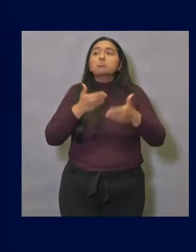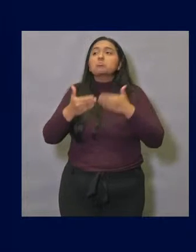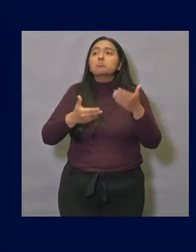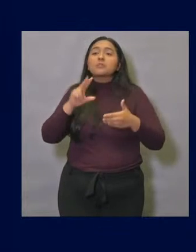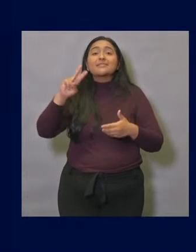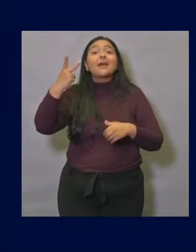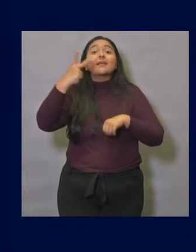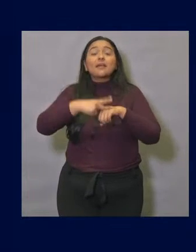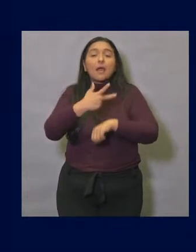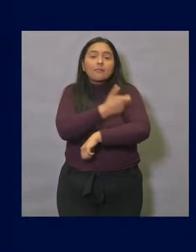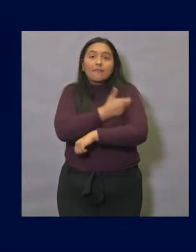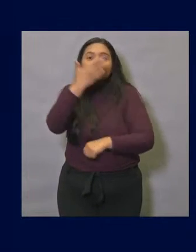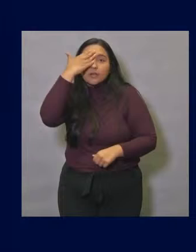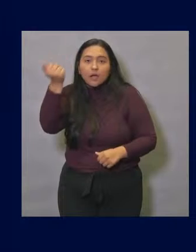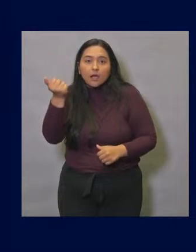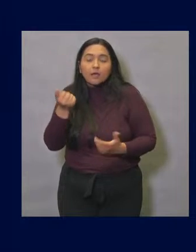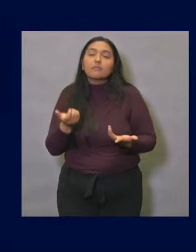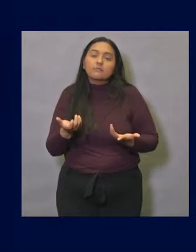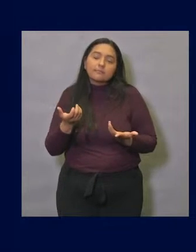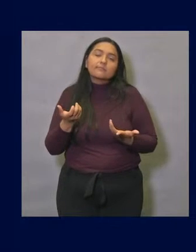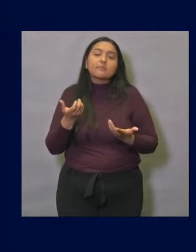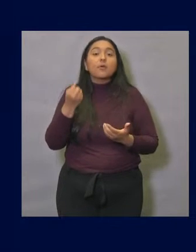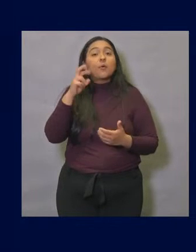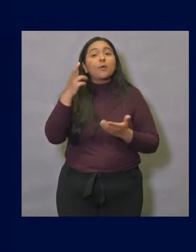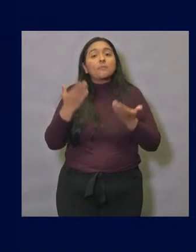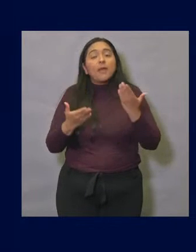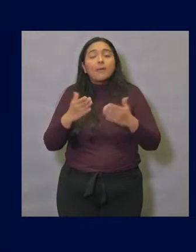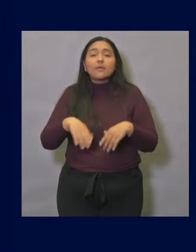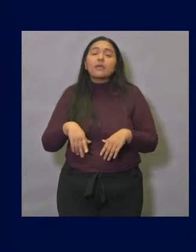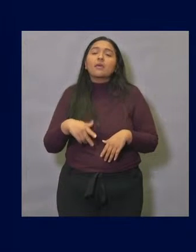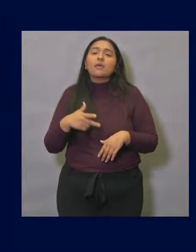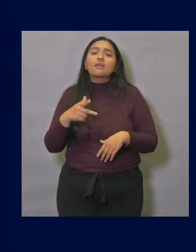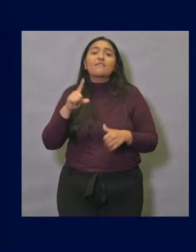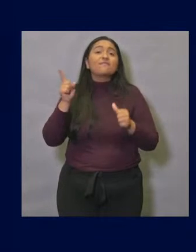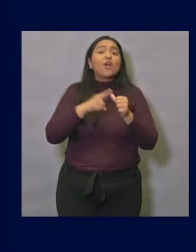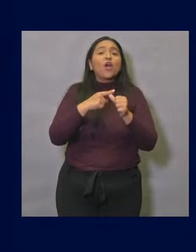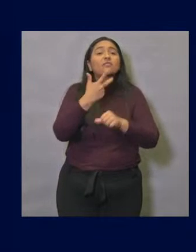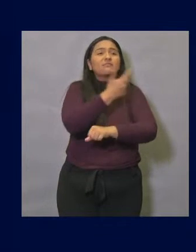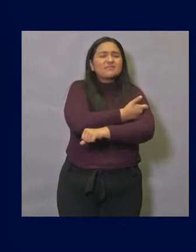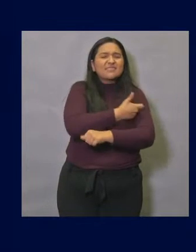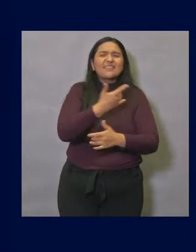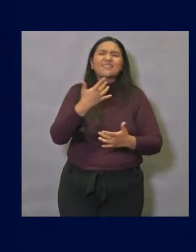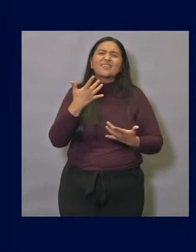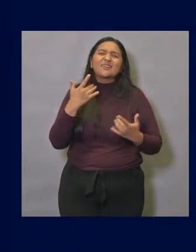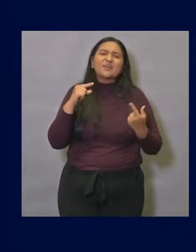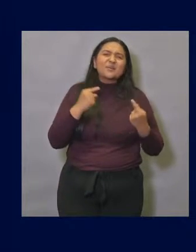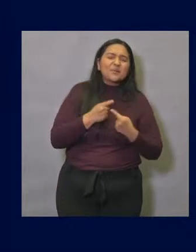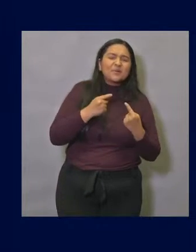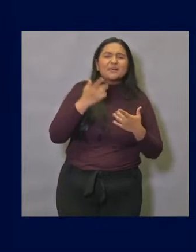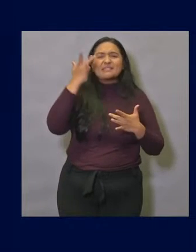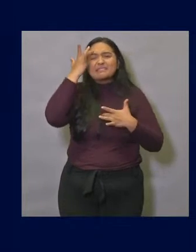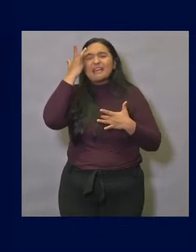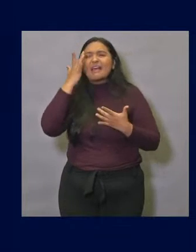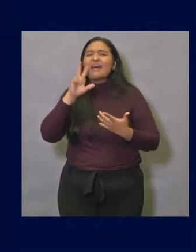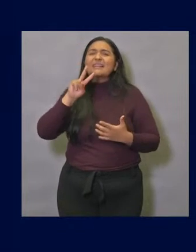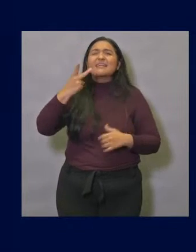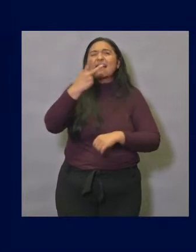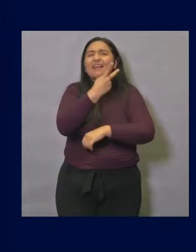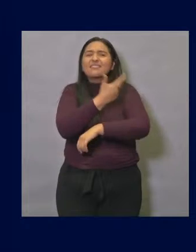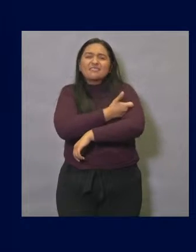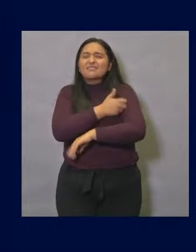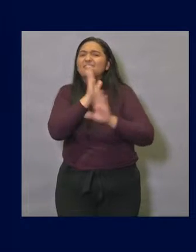hayan desanimado por los efectos secundarios de la primera dosis o que sientan que la primera dosis es una